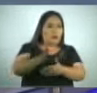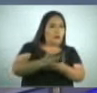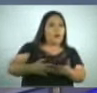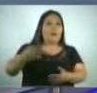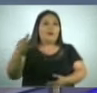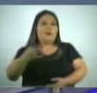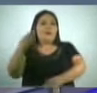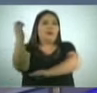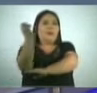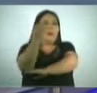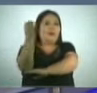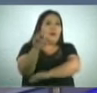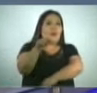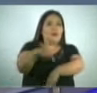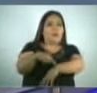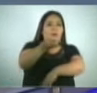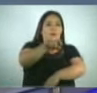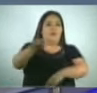temporada vacacional.